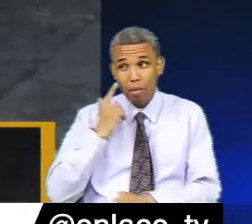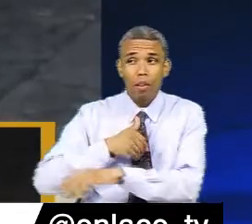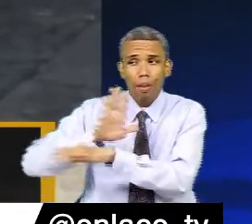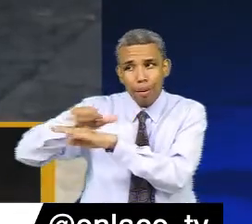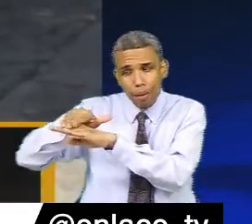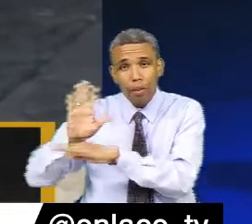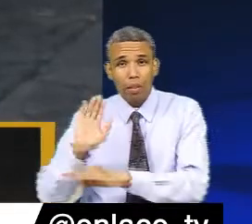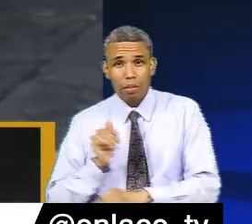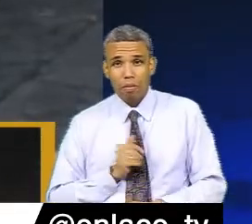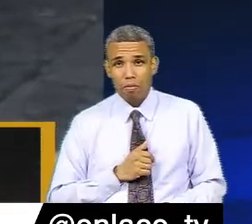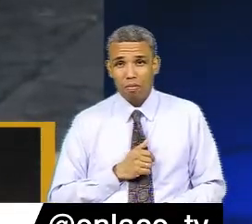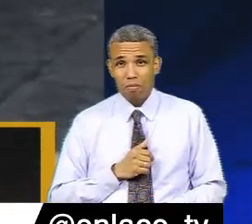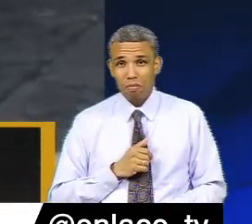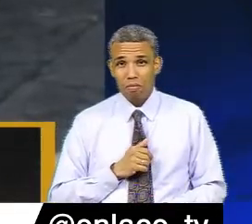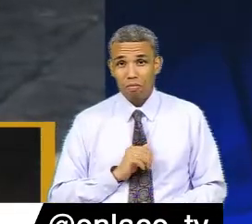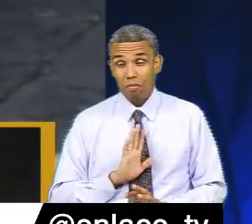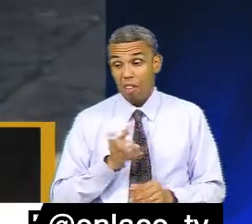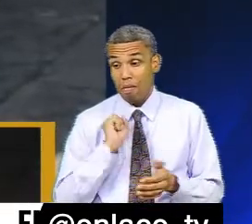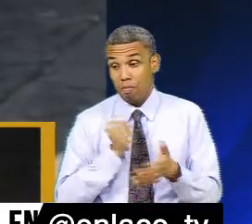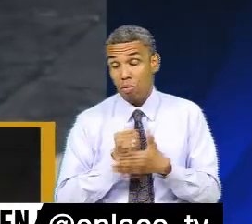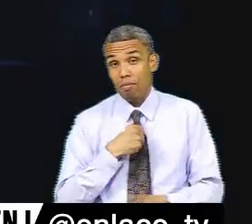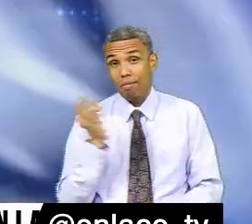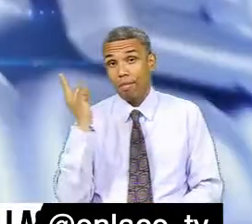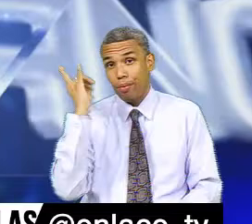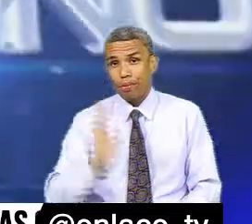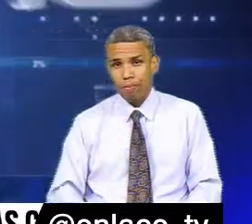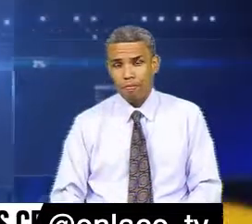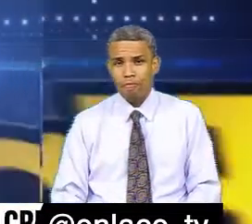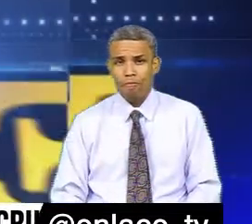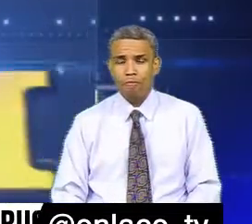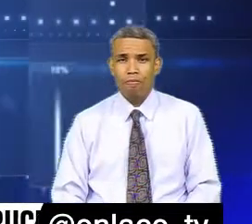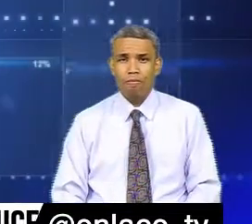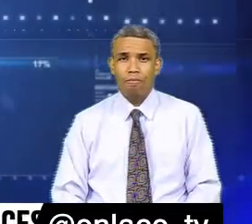se evitarían, según él, accidentes en este sector.